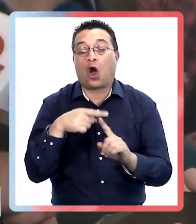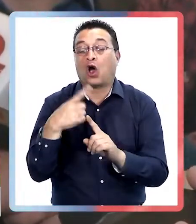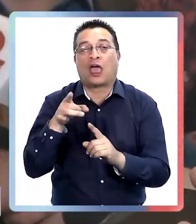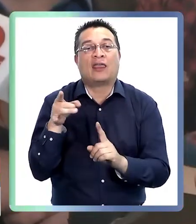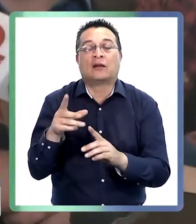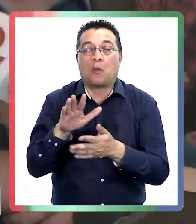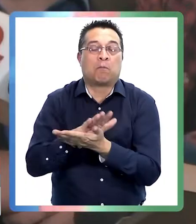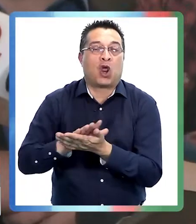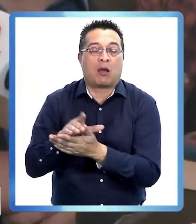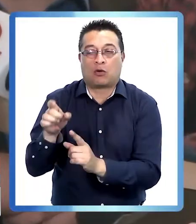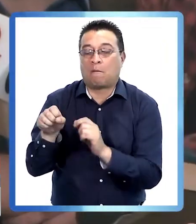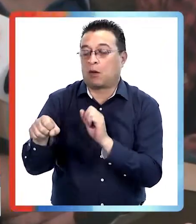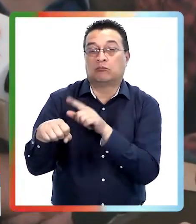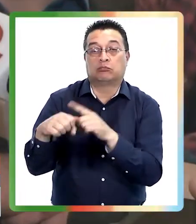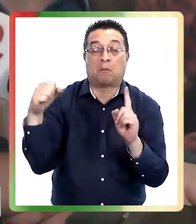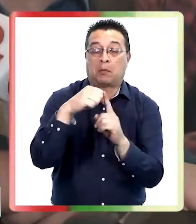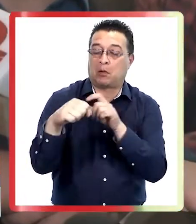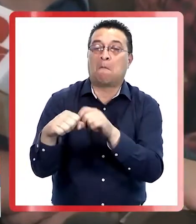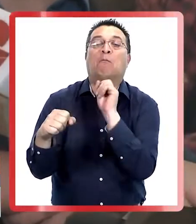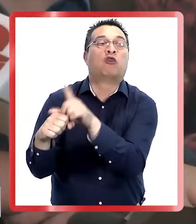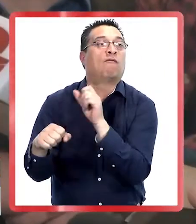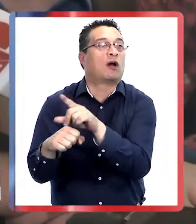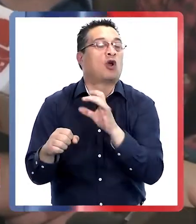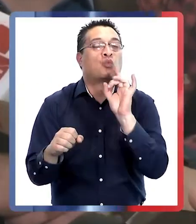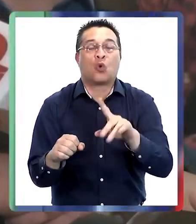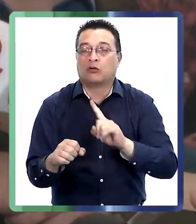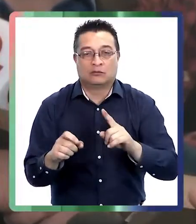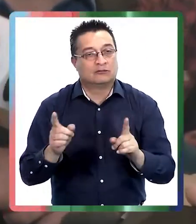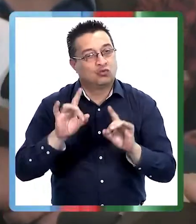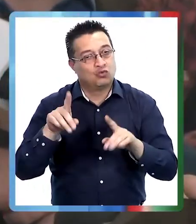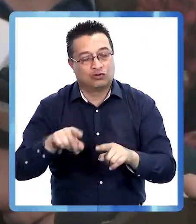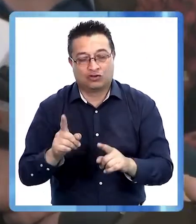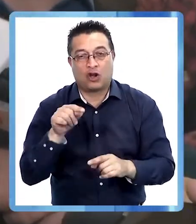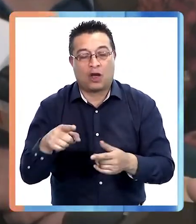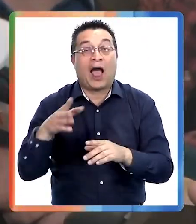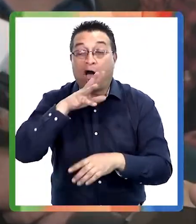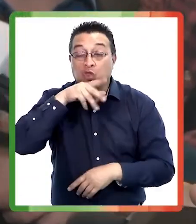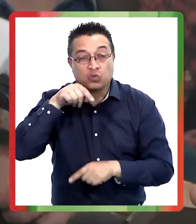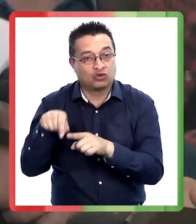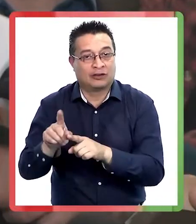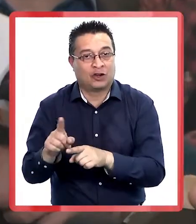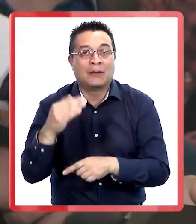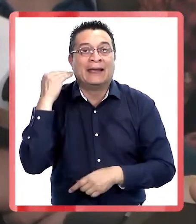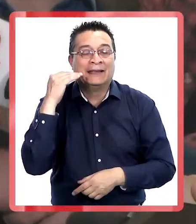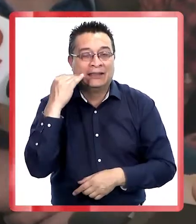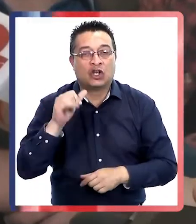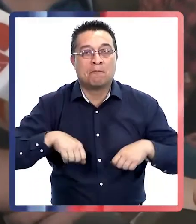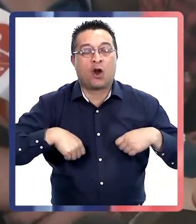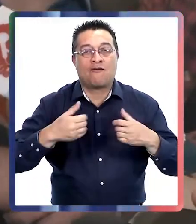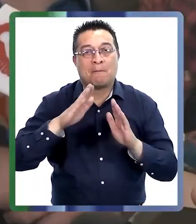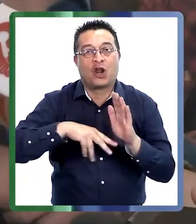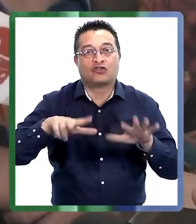vulnerando otros derechos, como por ejemplo expulsando sistemáticamente a los niños del ámbito educativo, porque no estamos hablando de adultos, estamos hablando de niños,